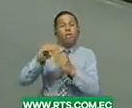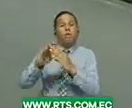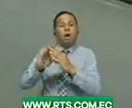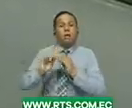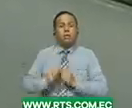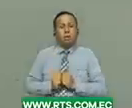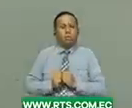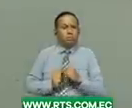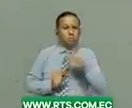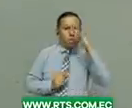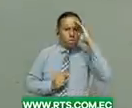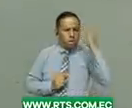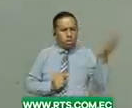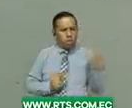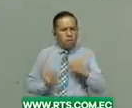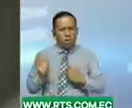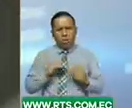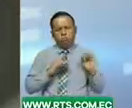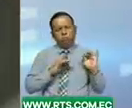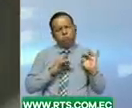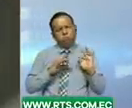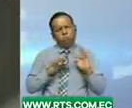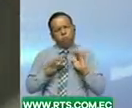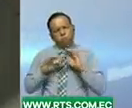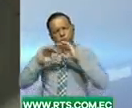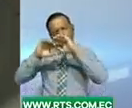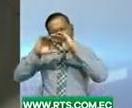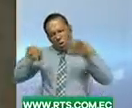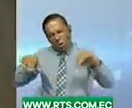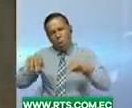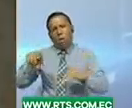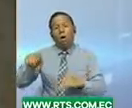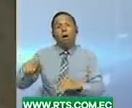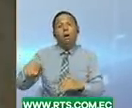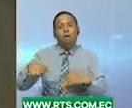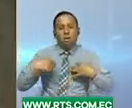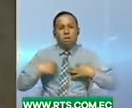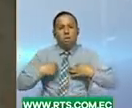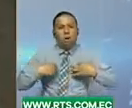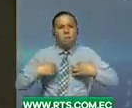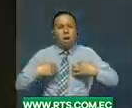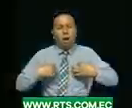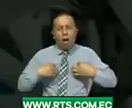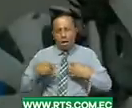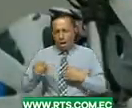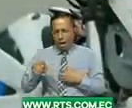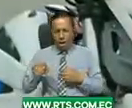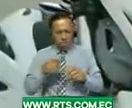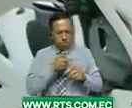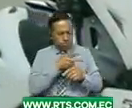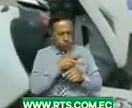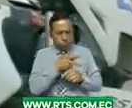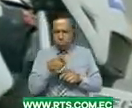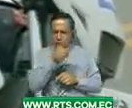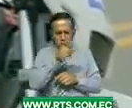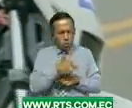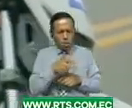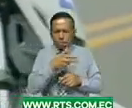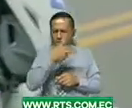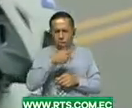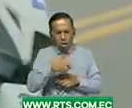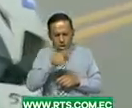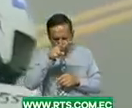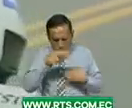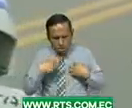un allanamiento en la vivienda. Allí encontraron prendas de vestir con las mismas características de las que el sicario habría